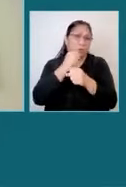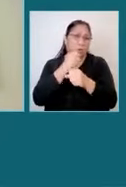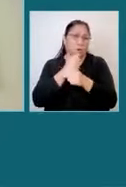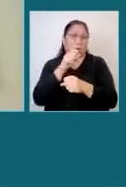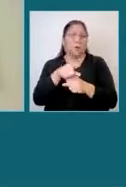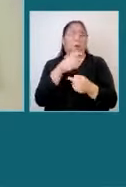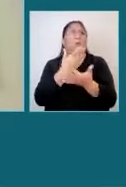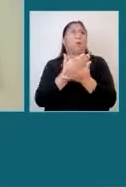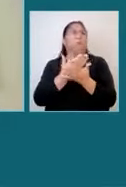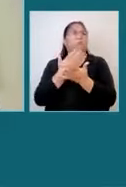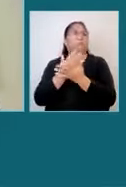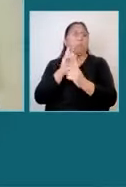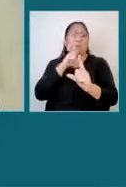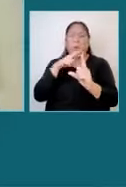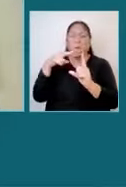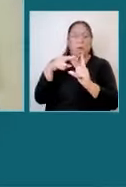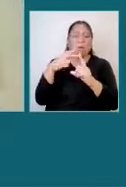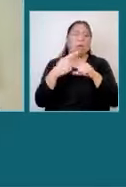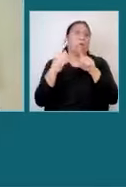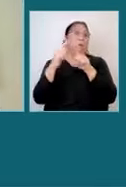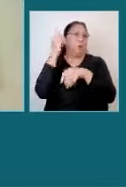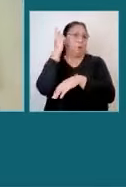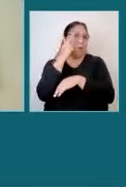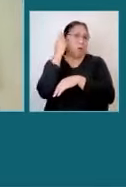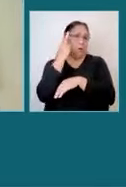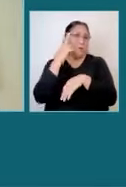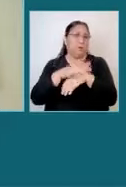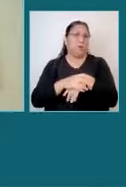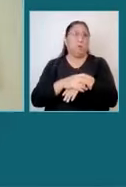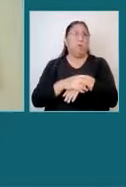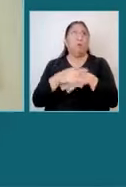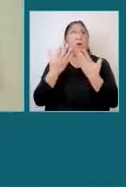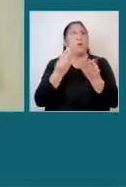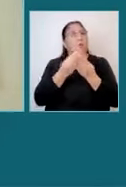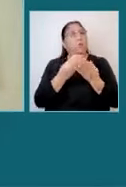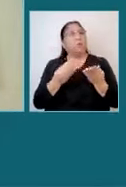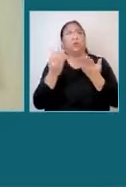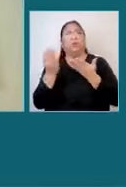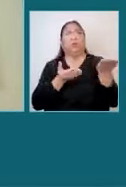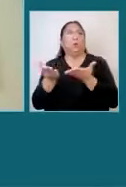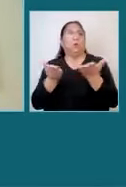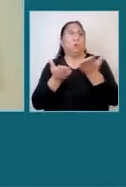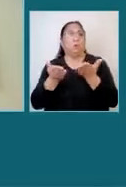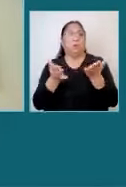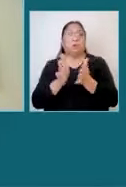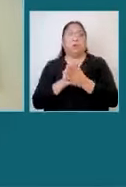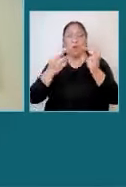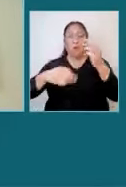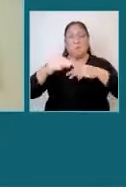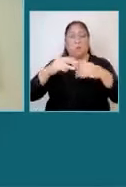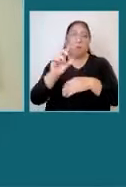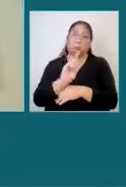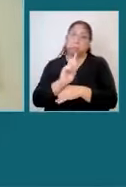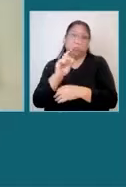puede deber por varios factores: a que se desarrolla un producto o servicio que el mercado no